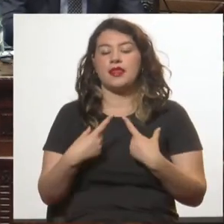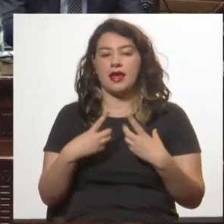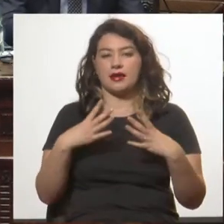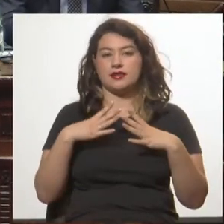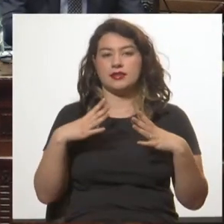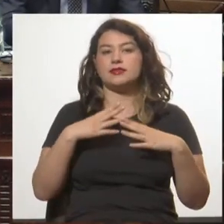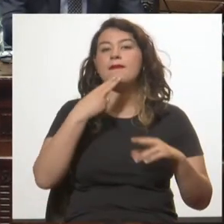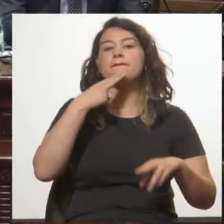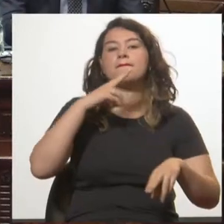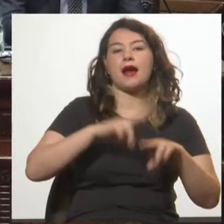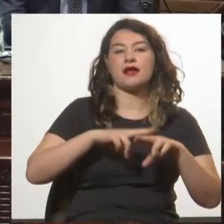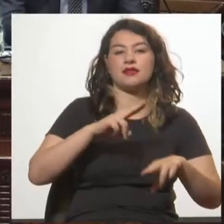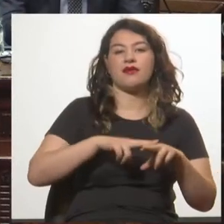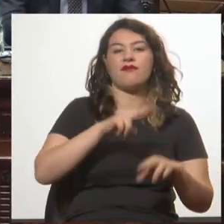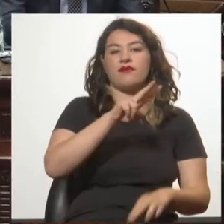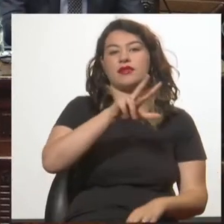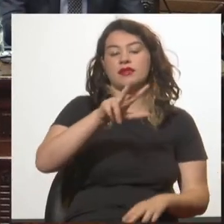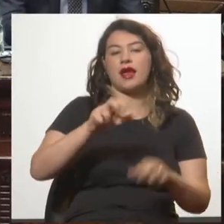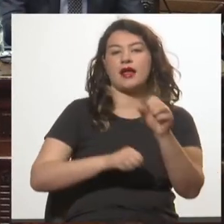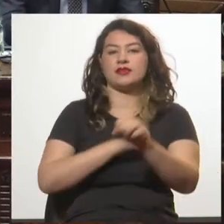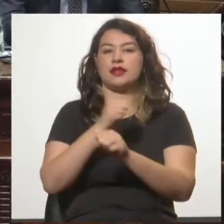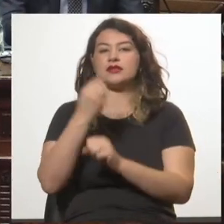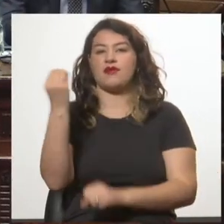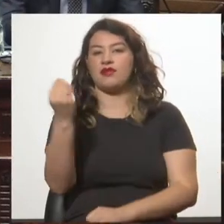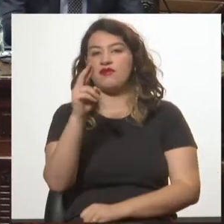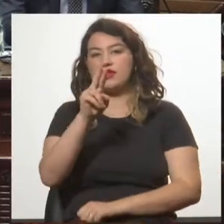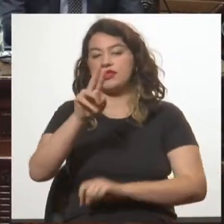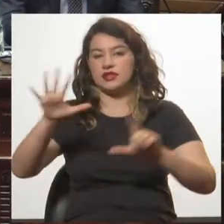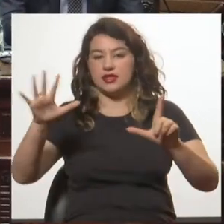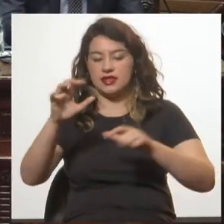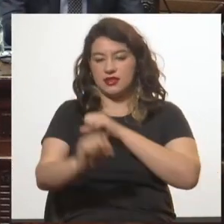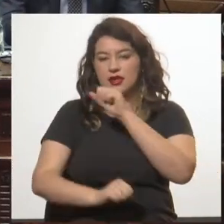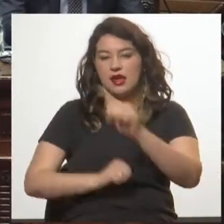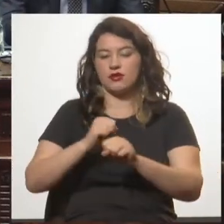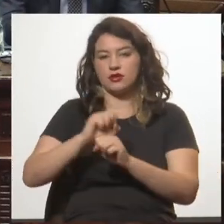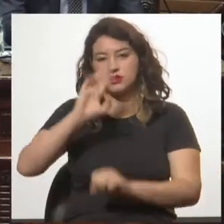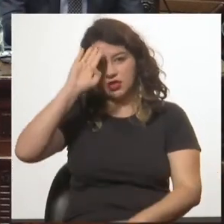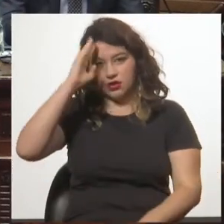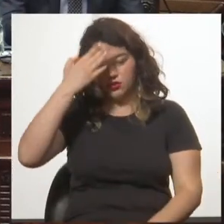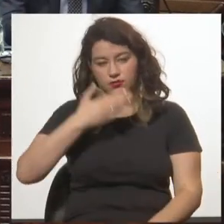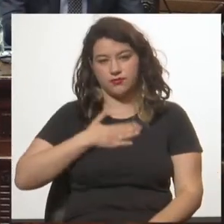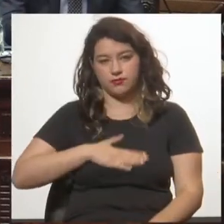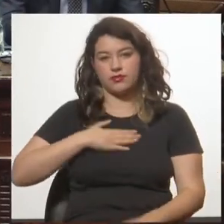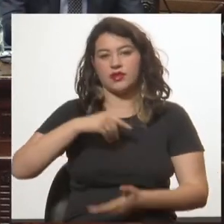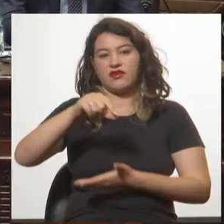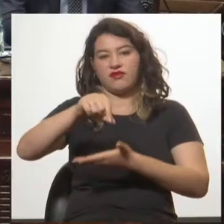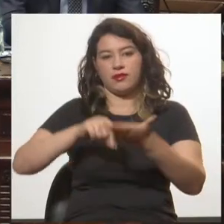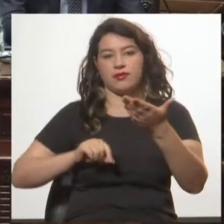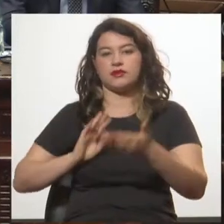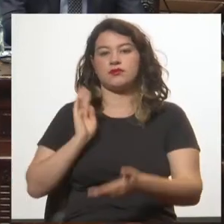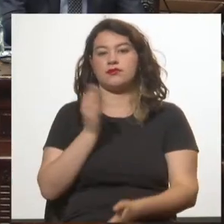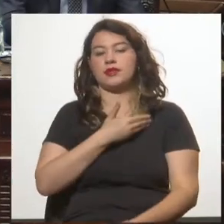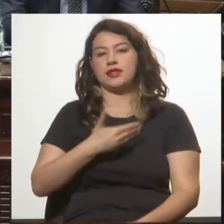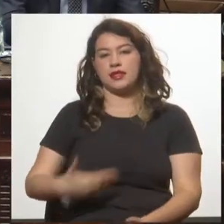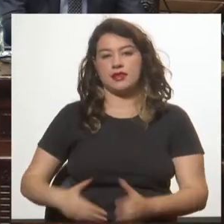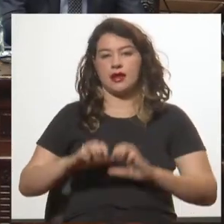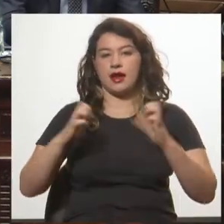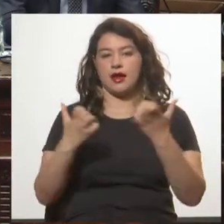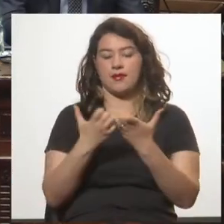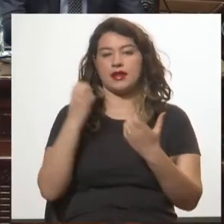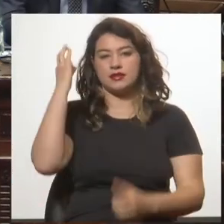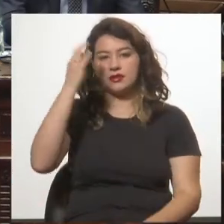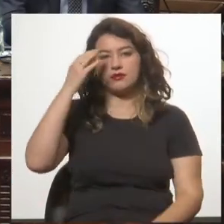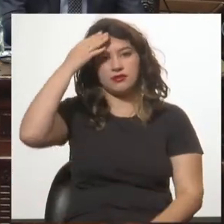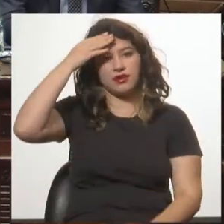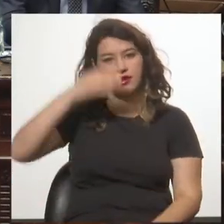desde el martes 23 hasta el sábado 27 del corriente sin otro particular firma la señora presidente de la cámara senadores escribano beatriz